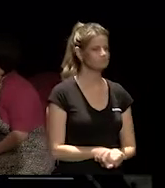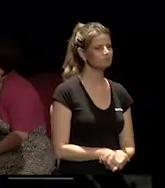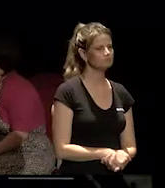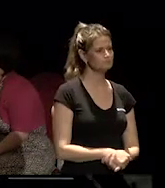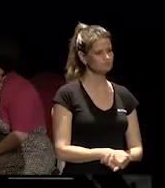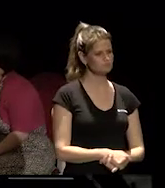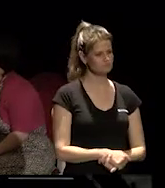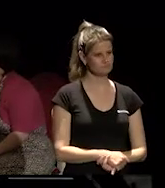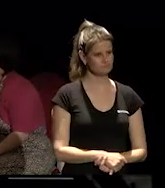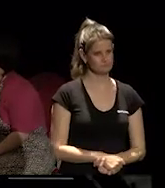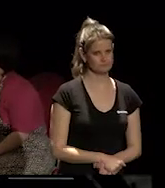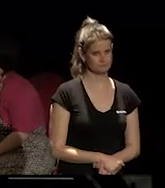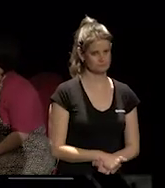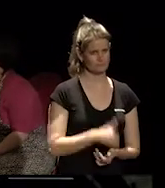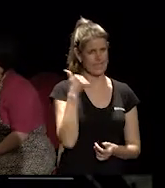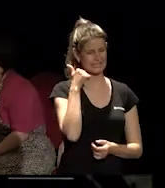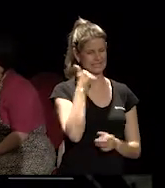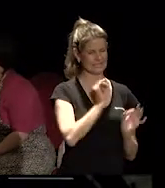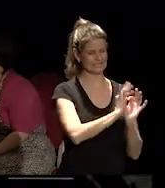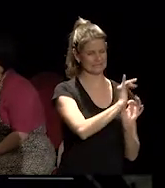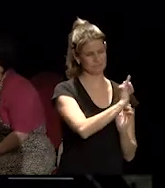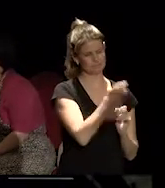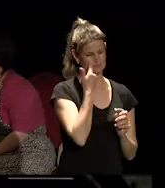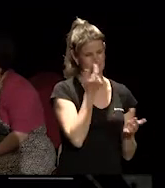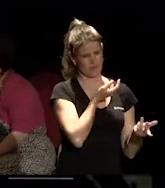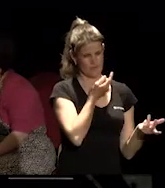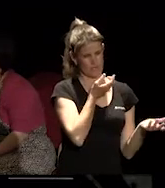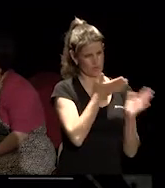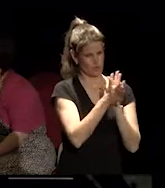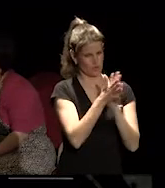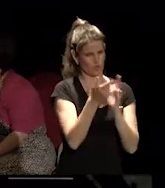Vamos allá. Aquí estamos, aquí experimentando cositas.